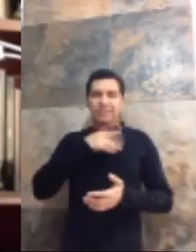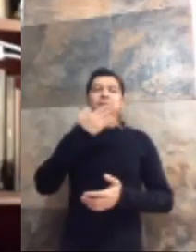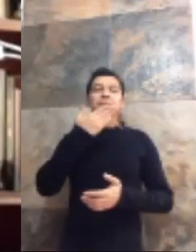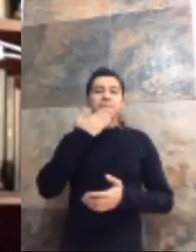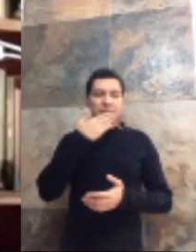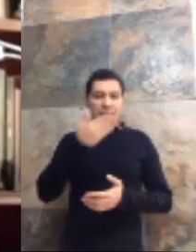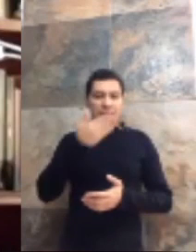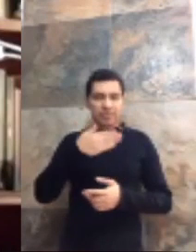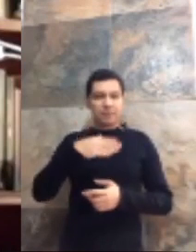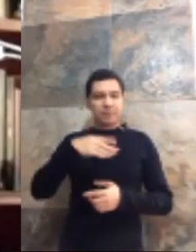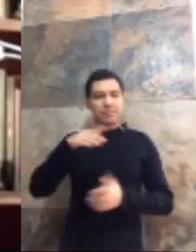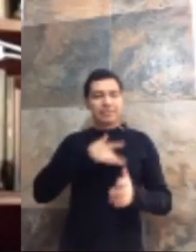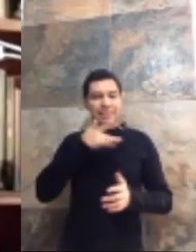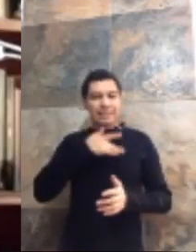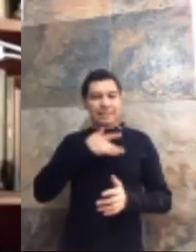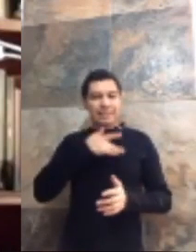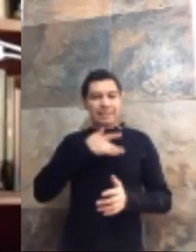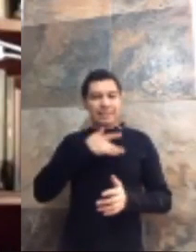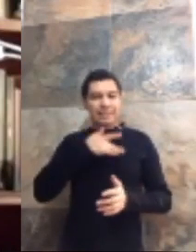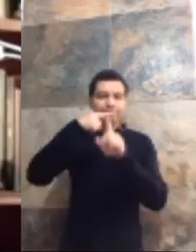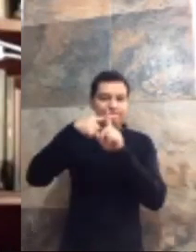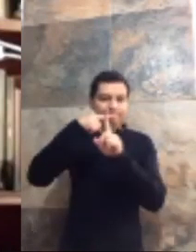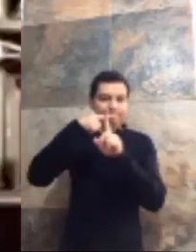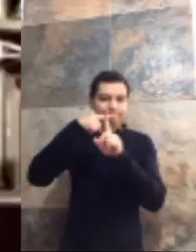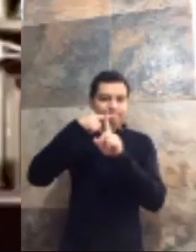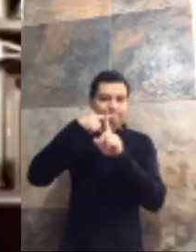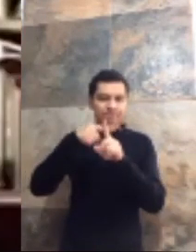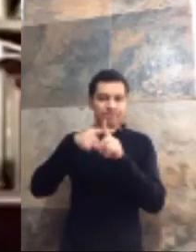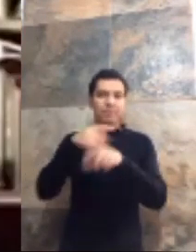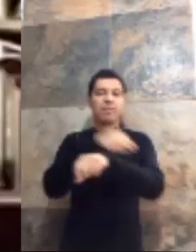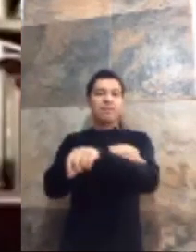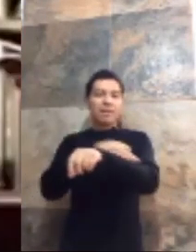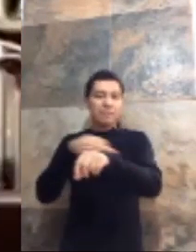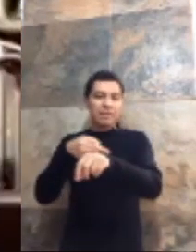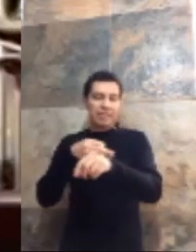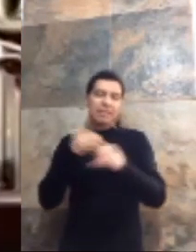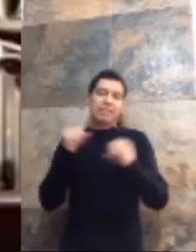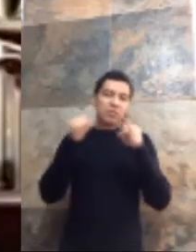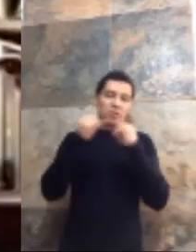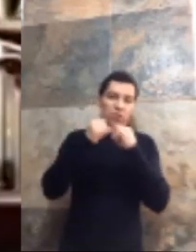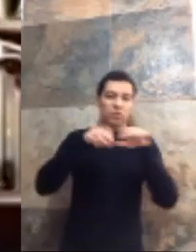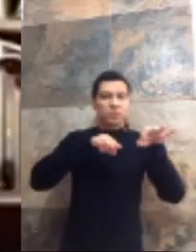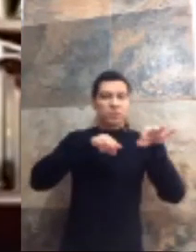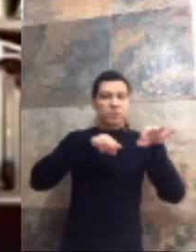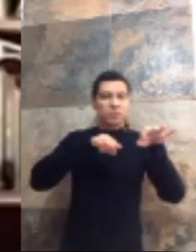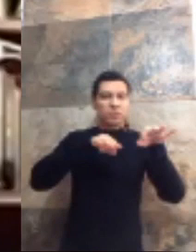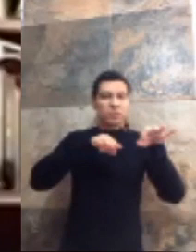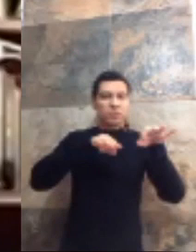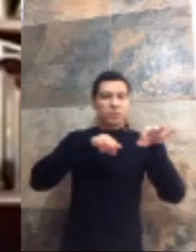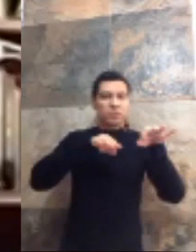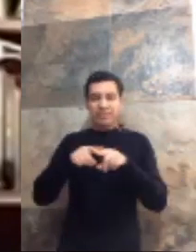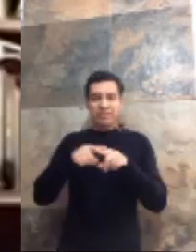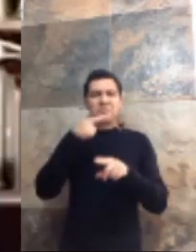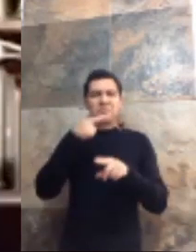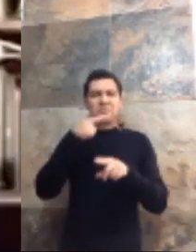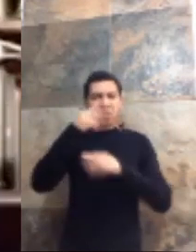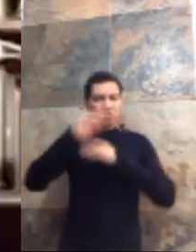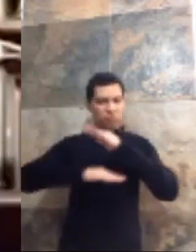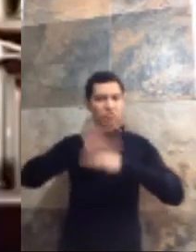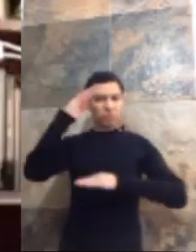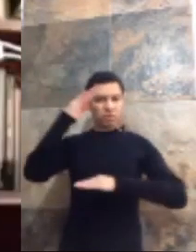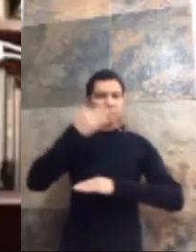individuales y familiares, en los diferentes grupos sociales a los que pertenecemos, que nos permitirán afrontar de mejor